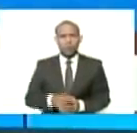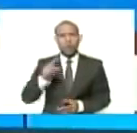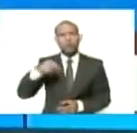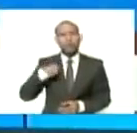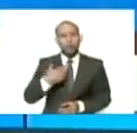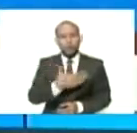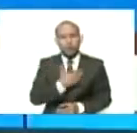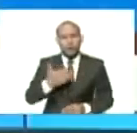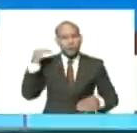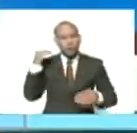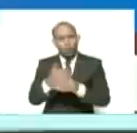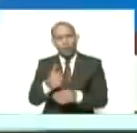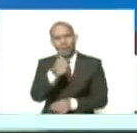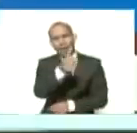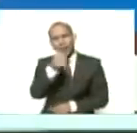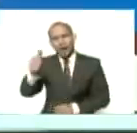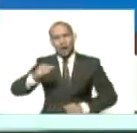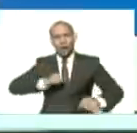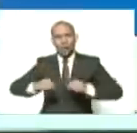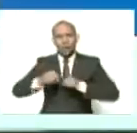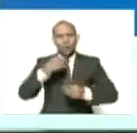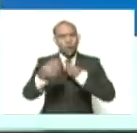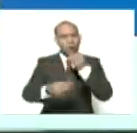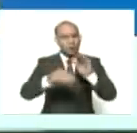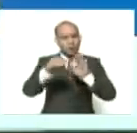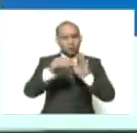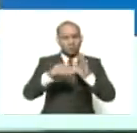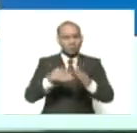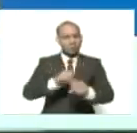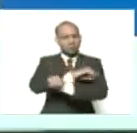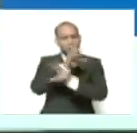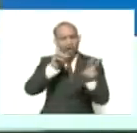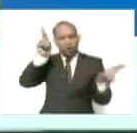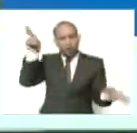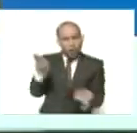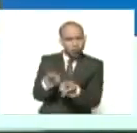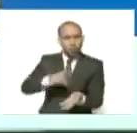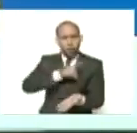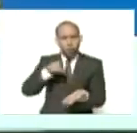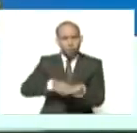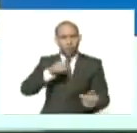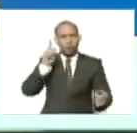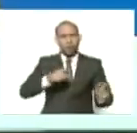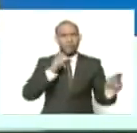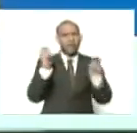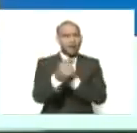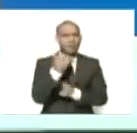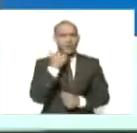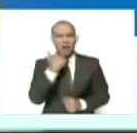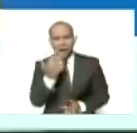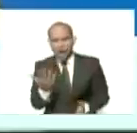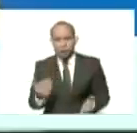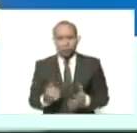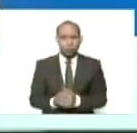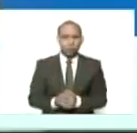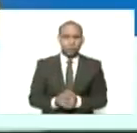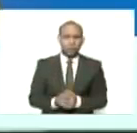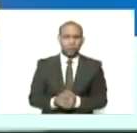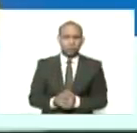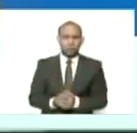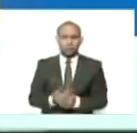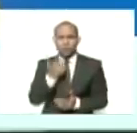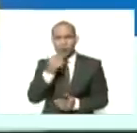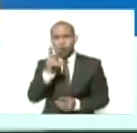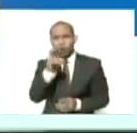quiero que cada sector traiga una agenda concreta de las cosas que hay que rectificar, de las cosas que hay que cambiar y de las